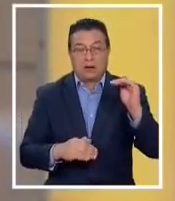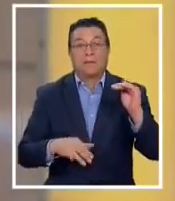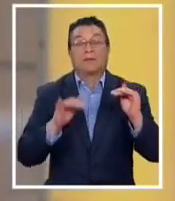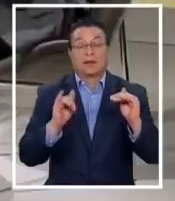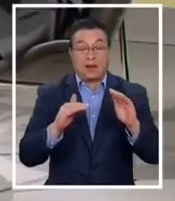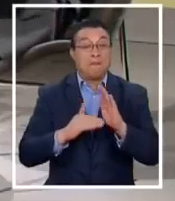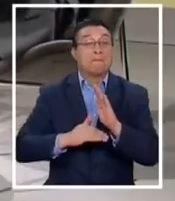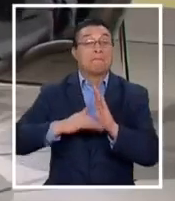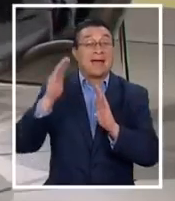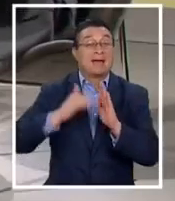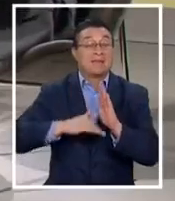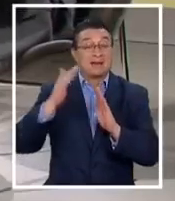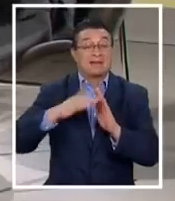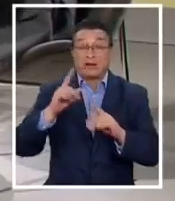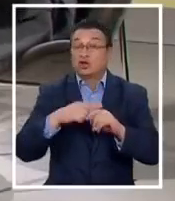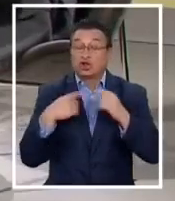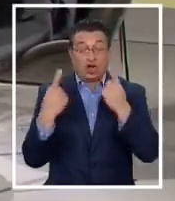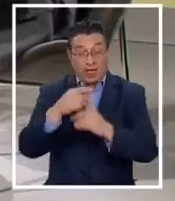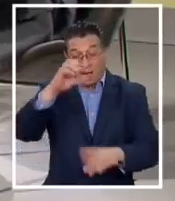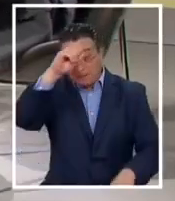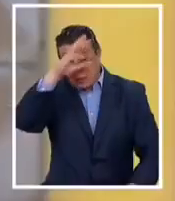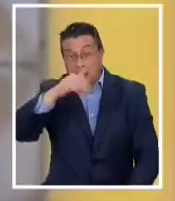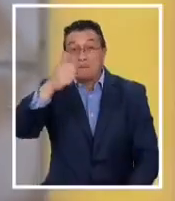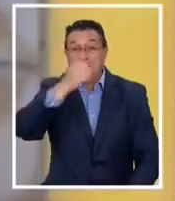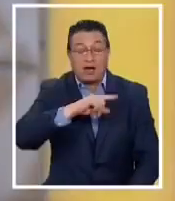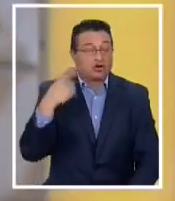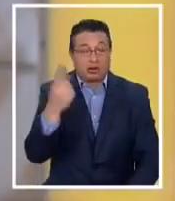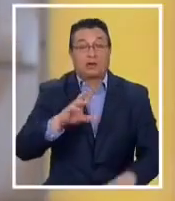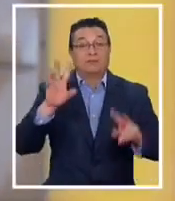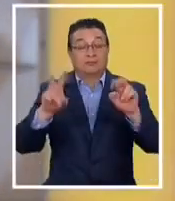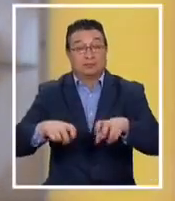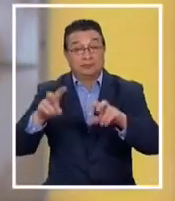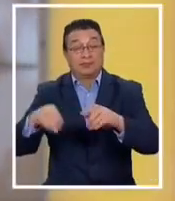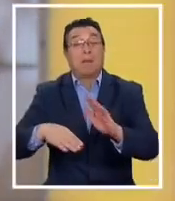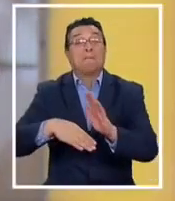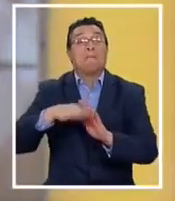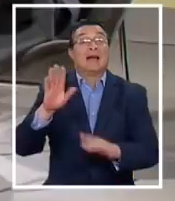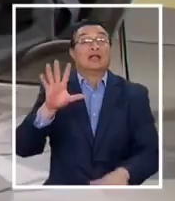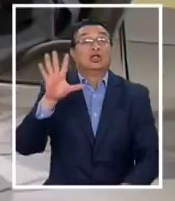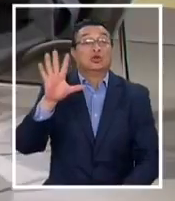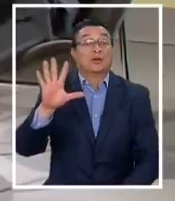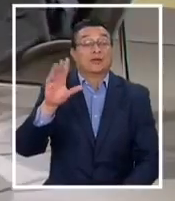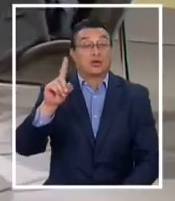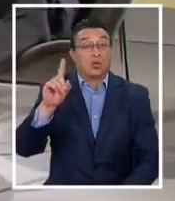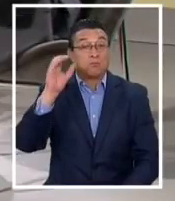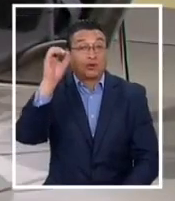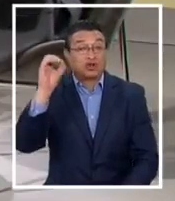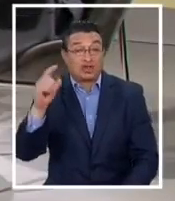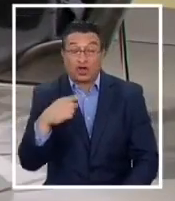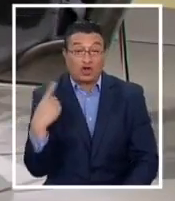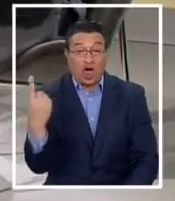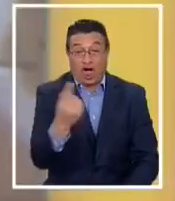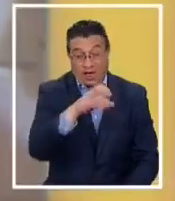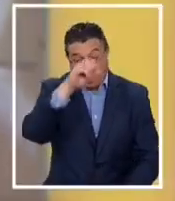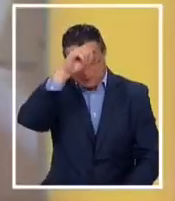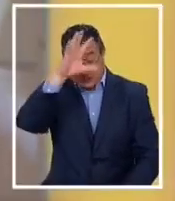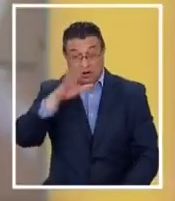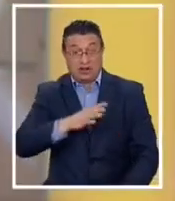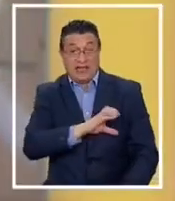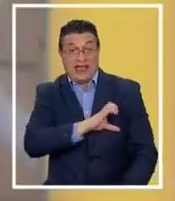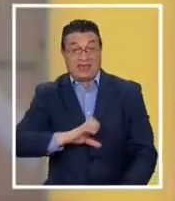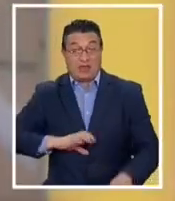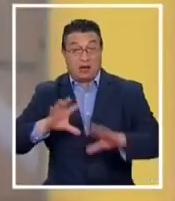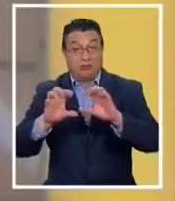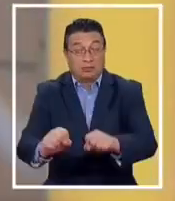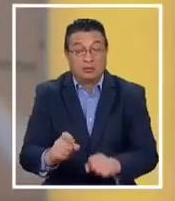mayoritario en todas las mineras todas las armas de 50 por ciento en toda la minería y la verdad que no